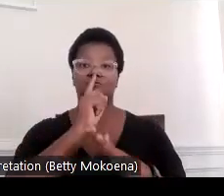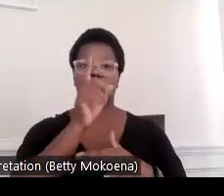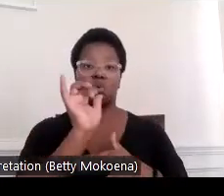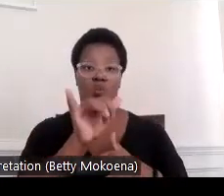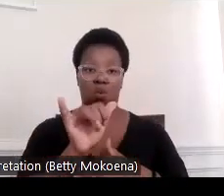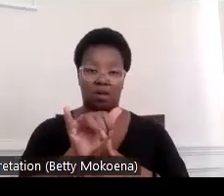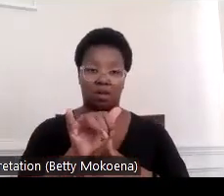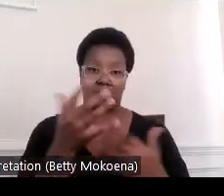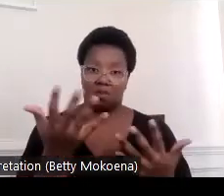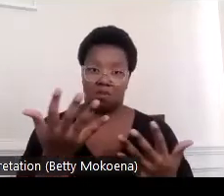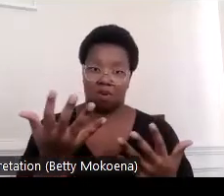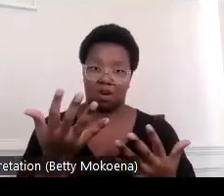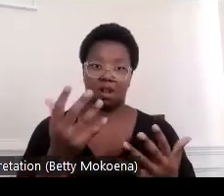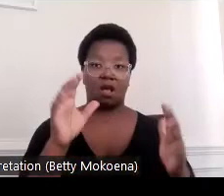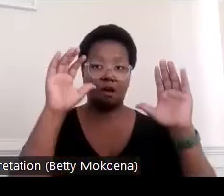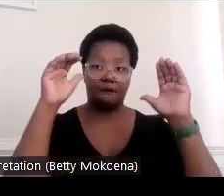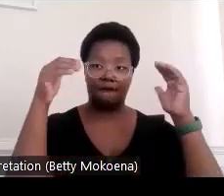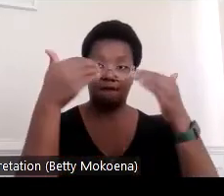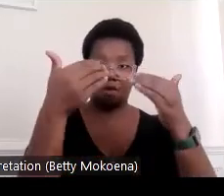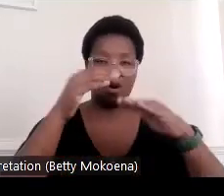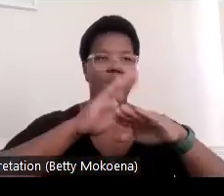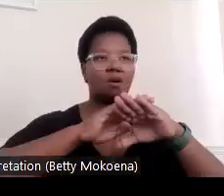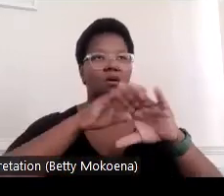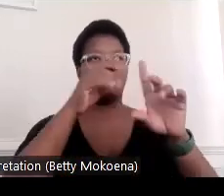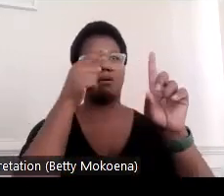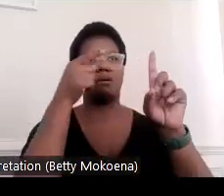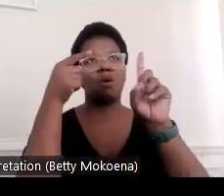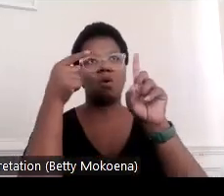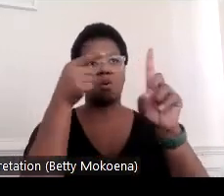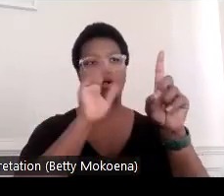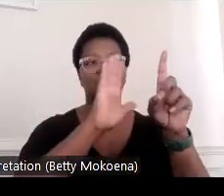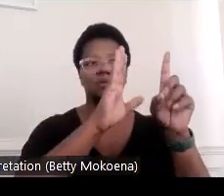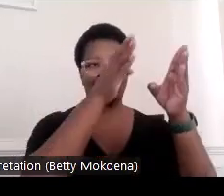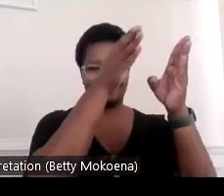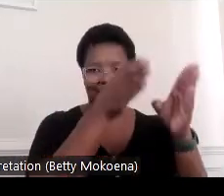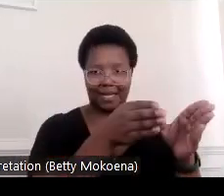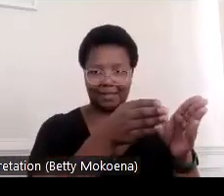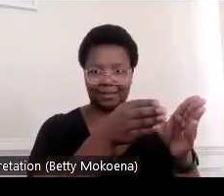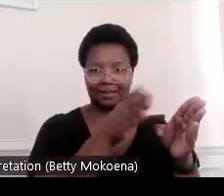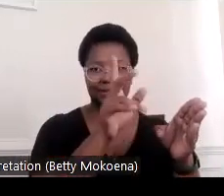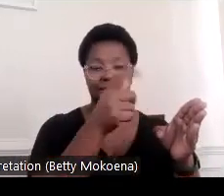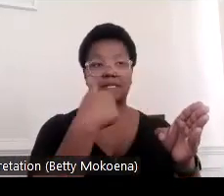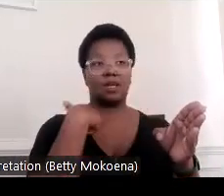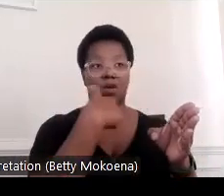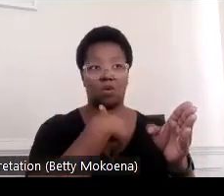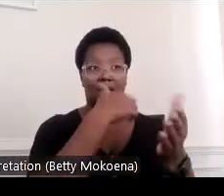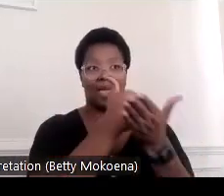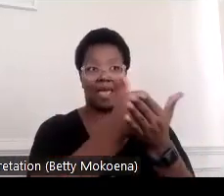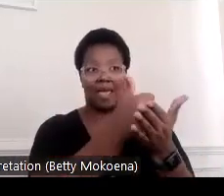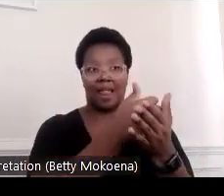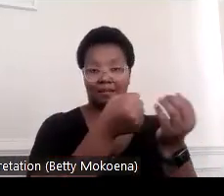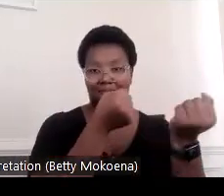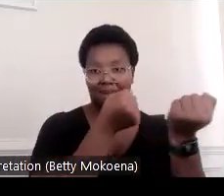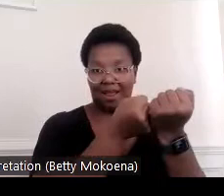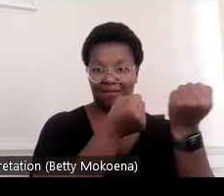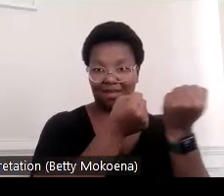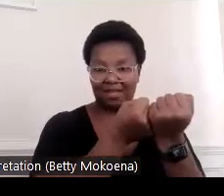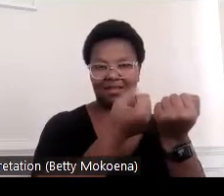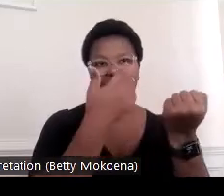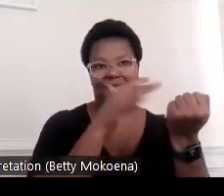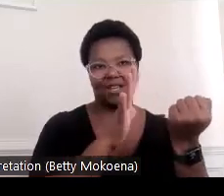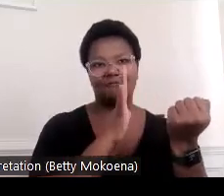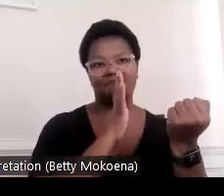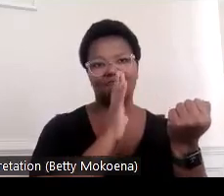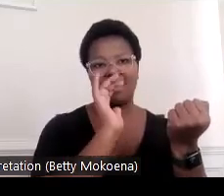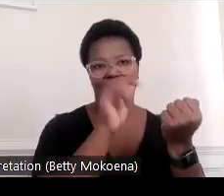asegurarse que el enfoque se quede en las metas las metas de ese individuo entonces aspectos como la abogacía